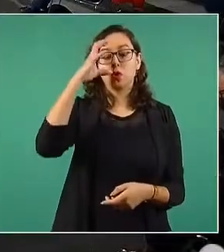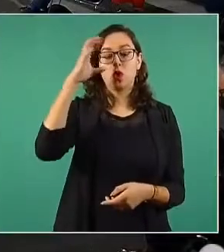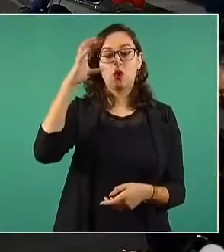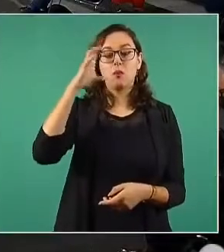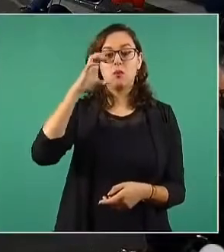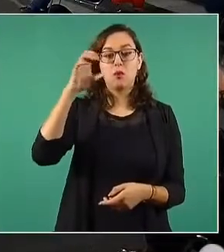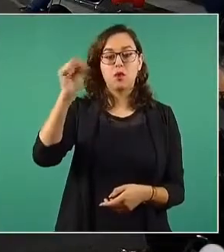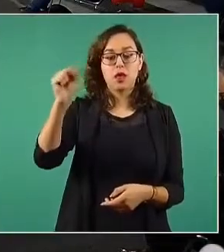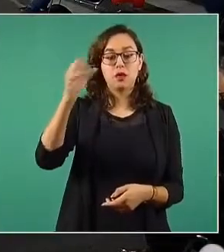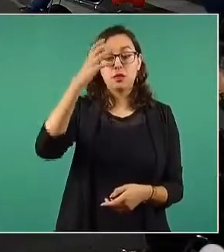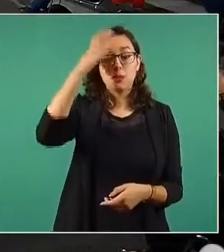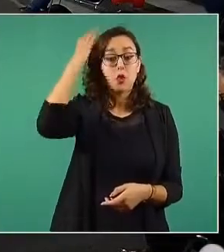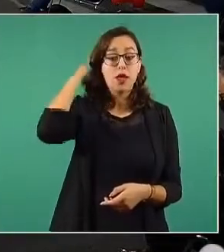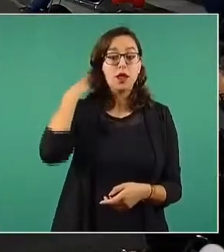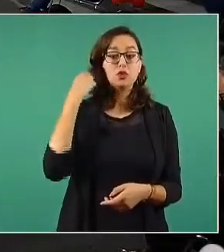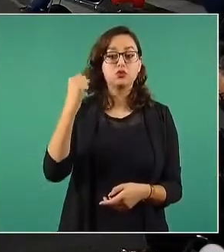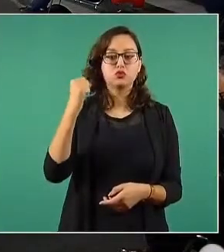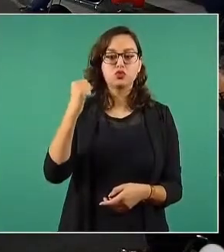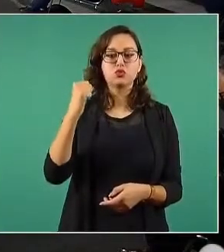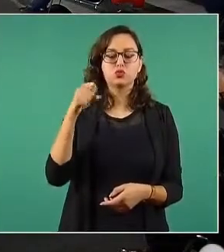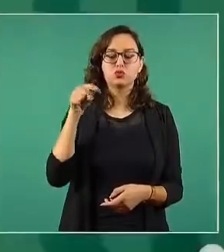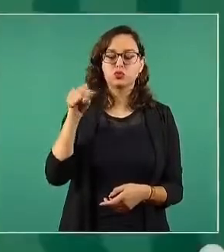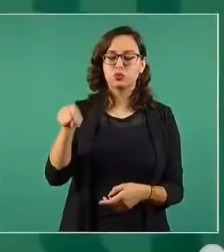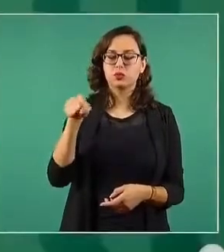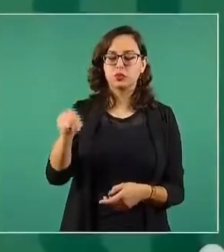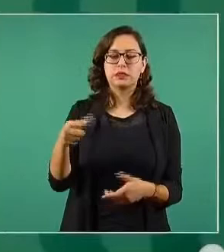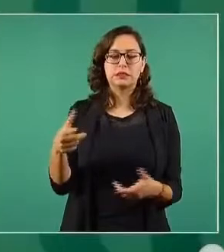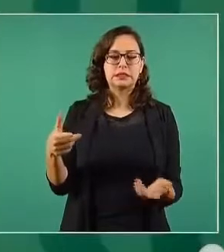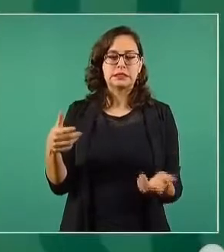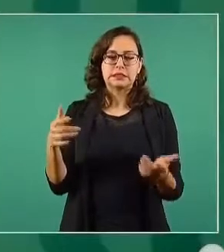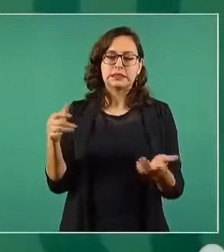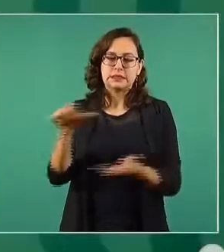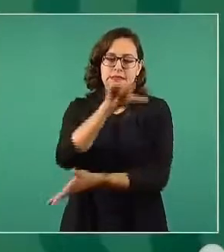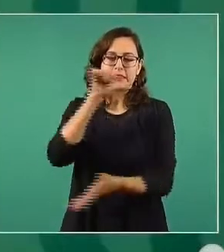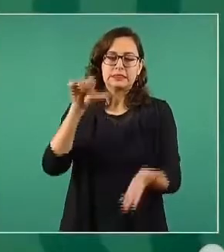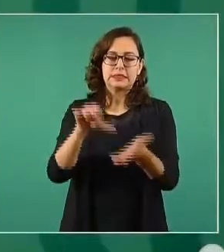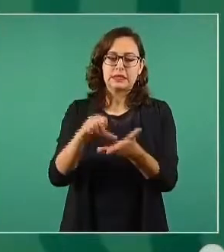corazón de la zona maya,